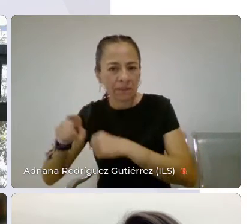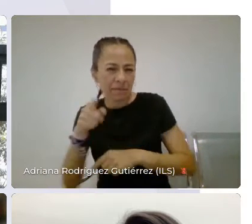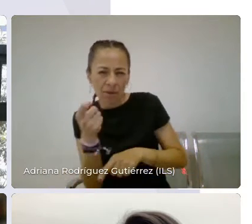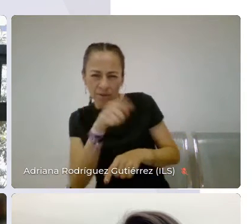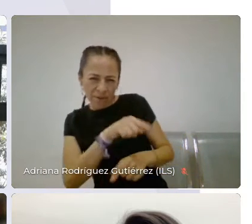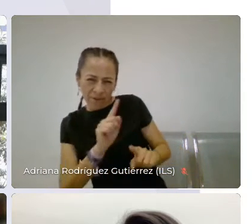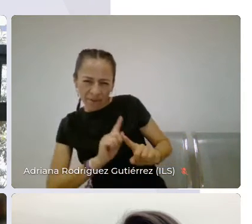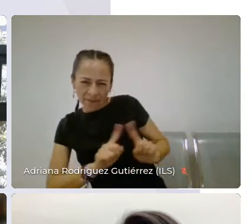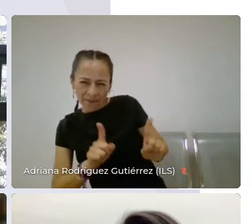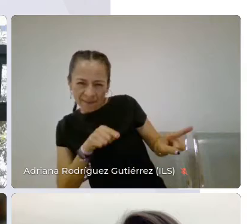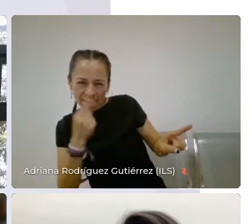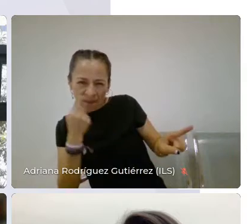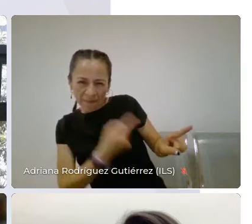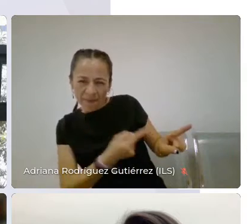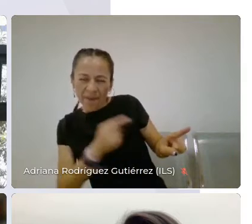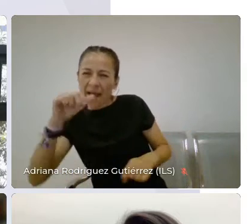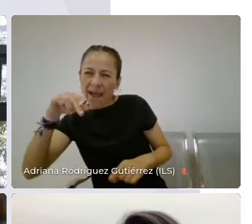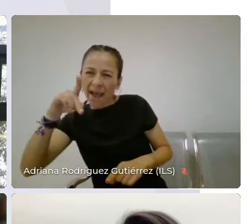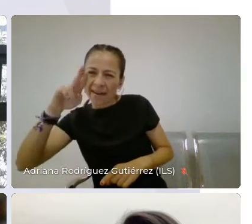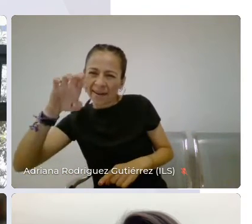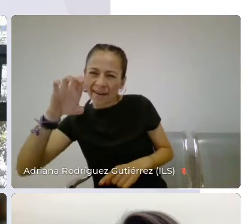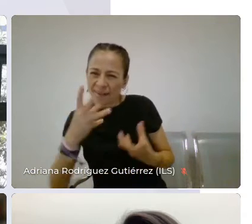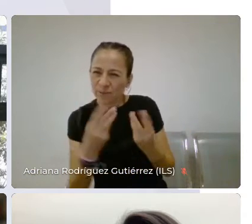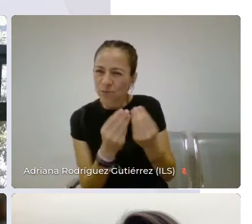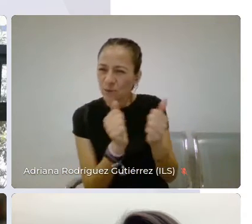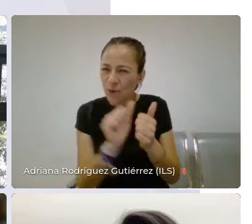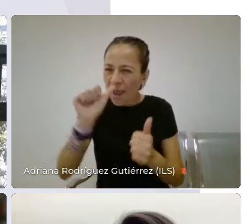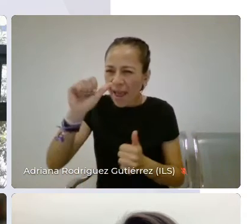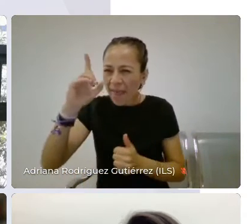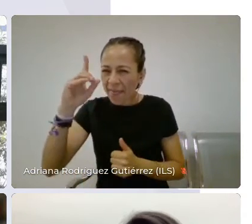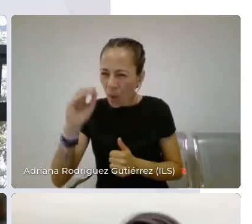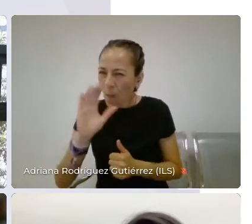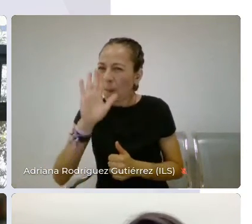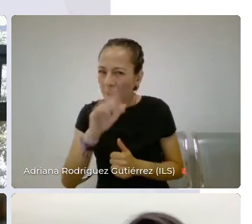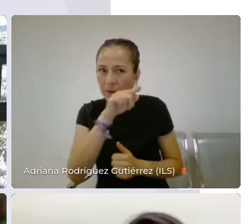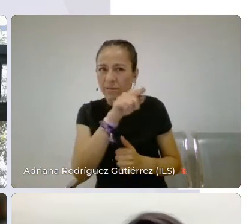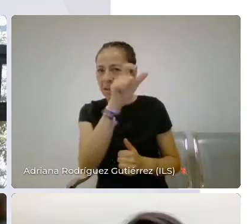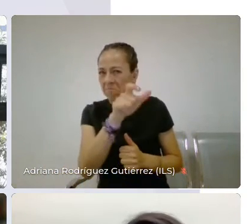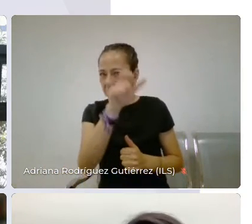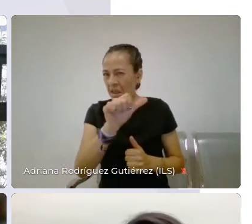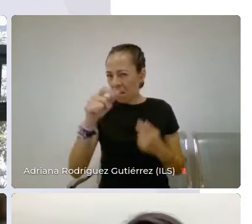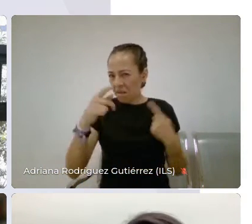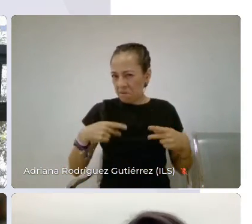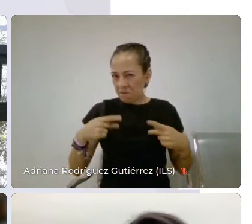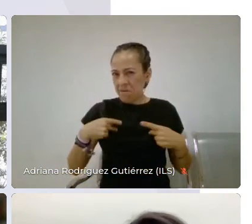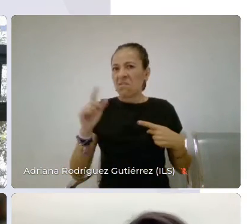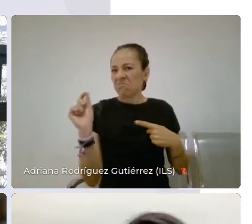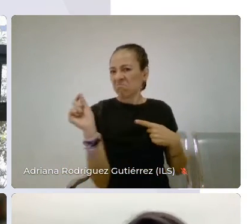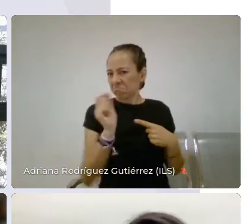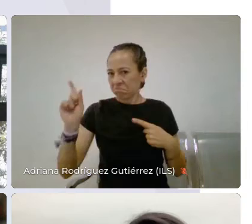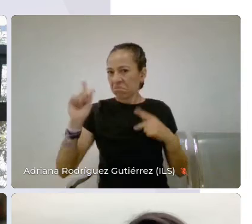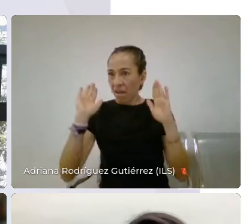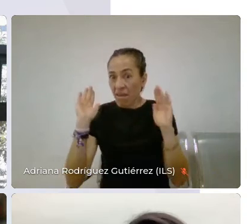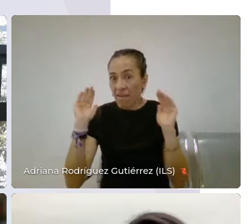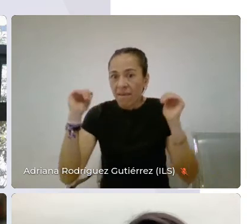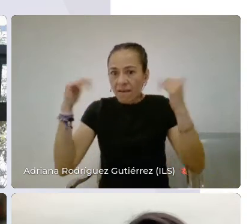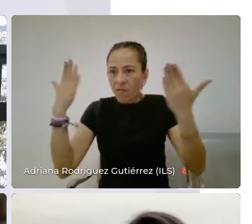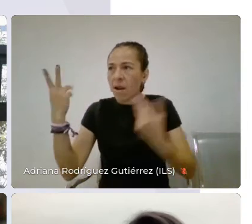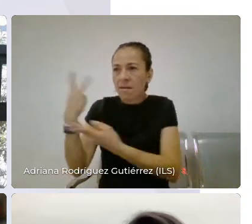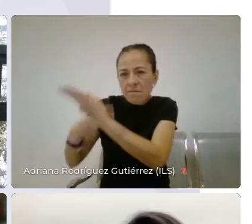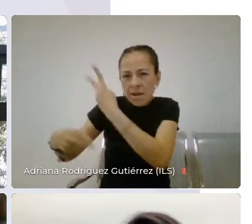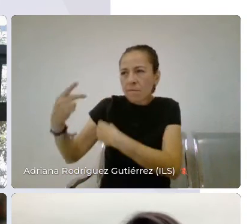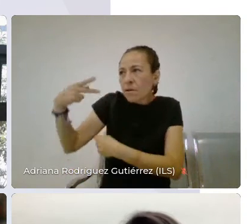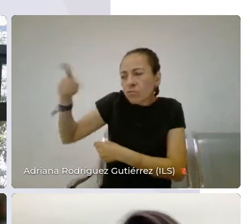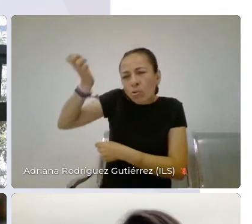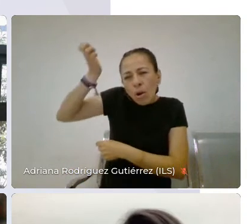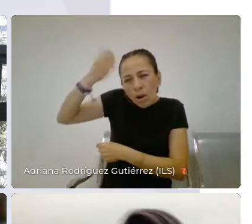donde creo que luego sí hay esta conexión entre expertas y expertos externos que pueden proveer expertise, que pueden